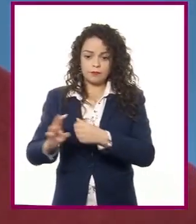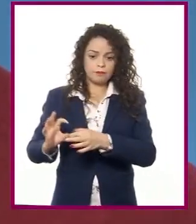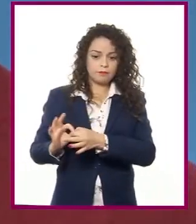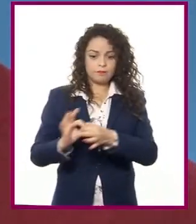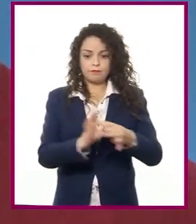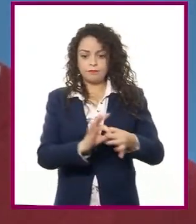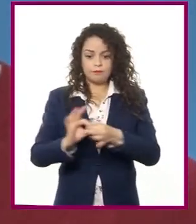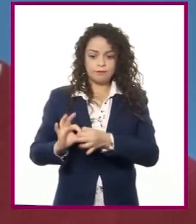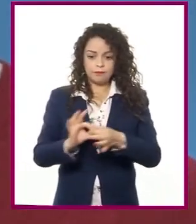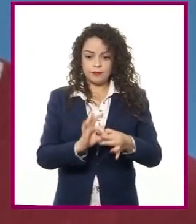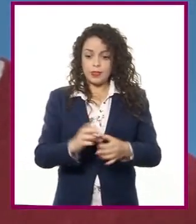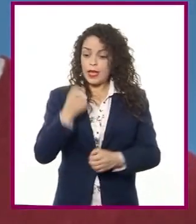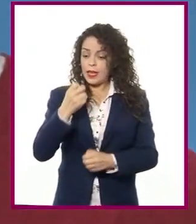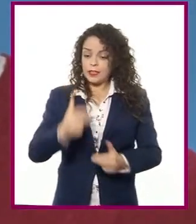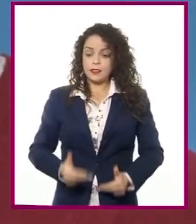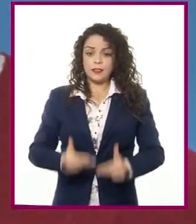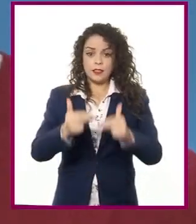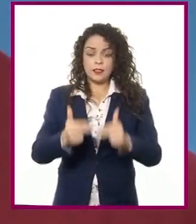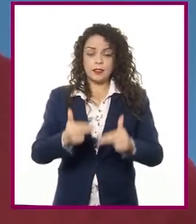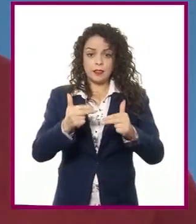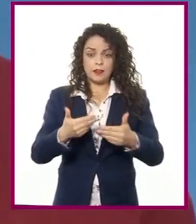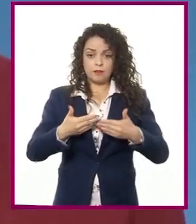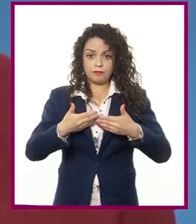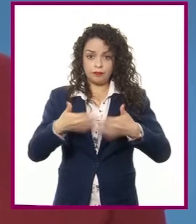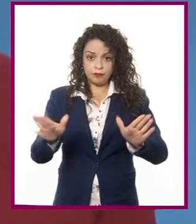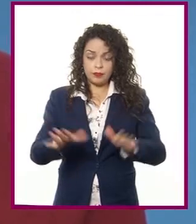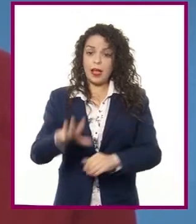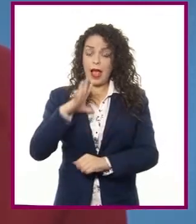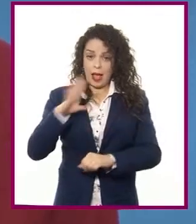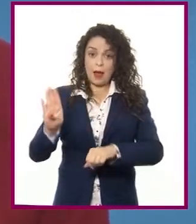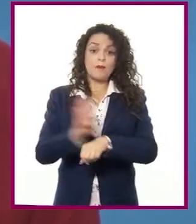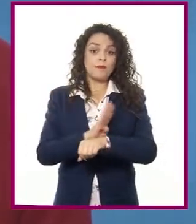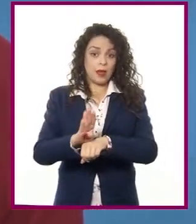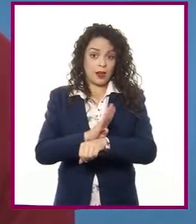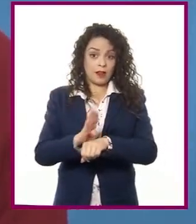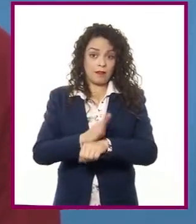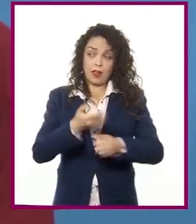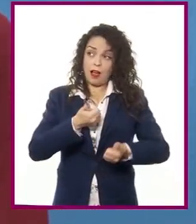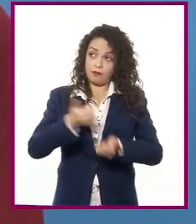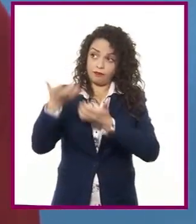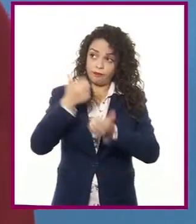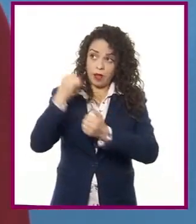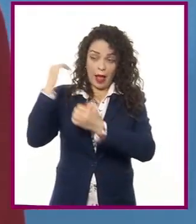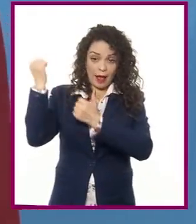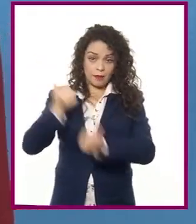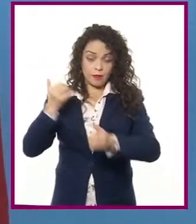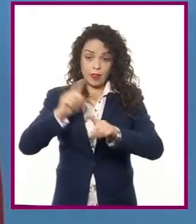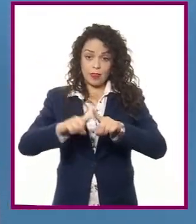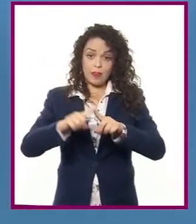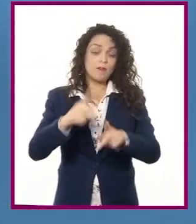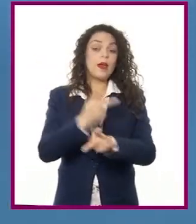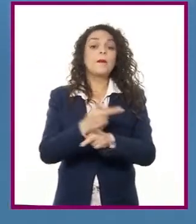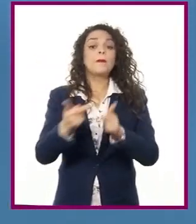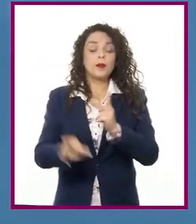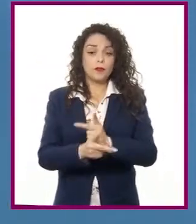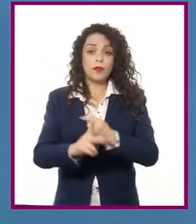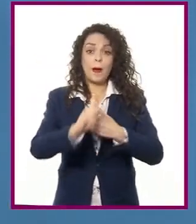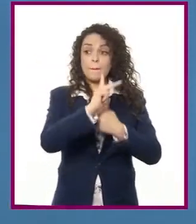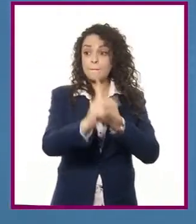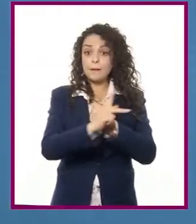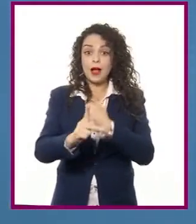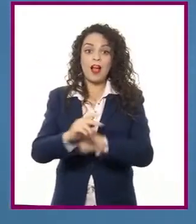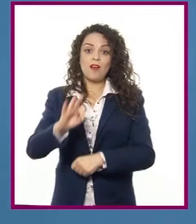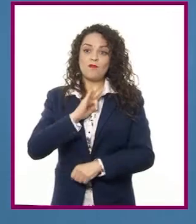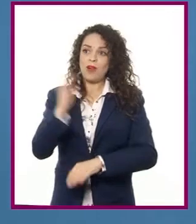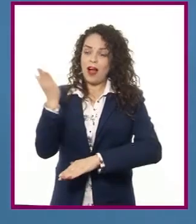Aunque la apertura comercial entre estados promete grandes ventajas en la exportación e importación de productos, permitiendo a los países alcanzar el